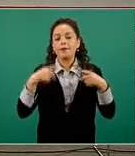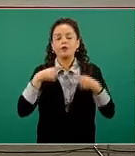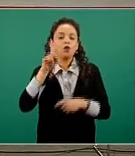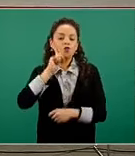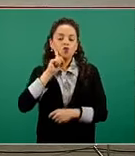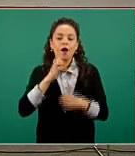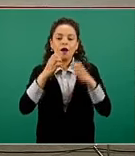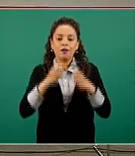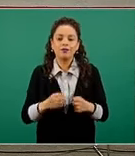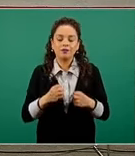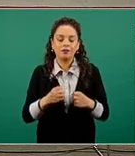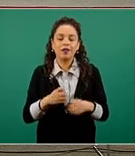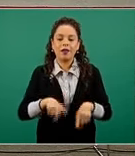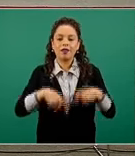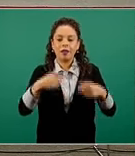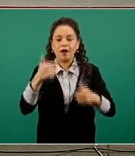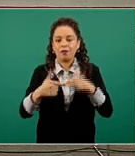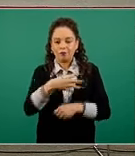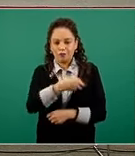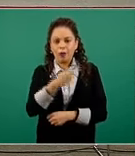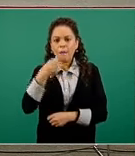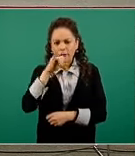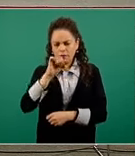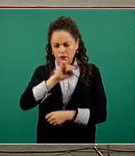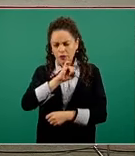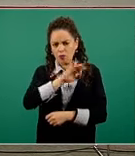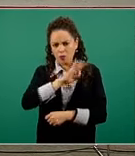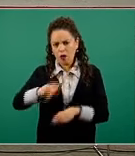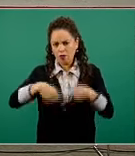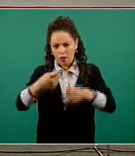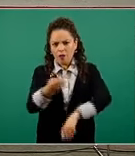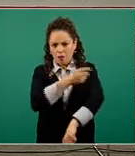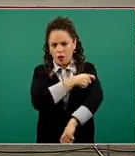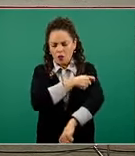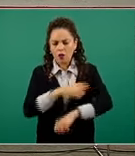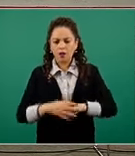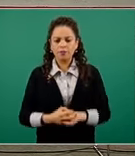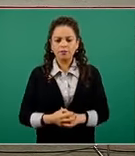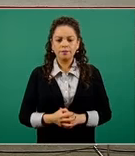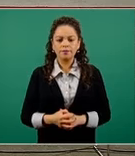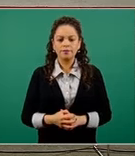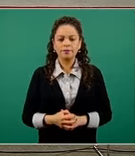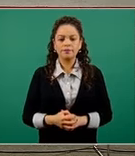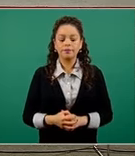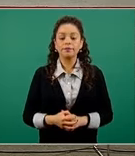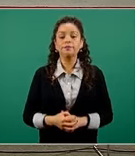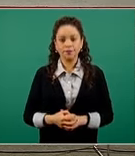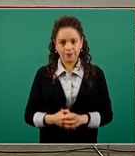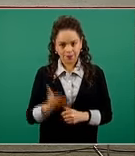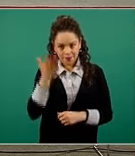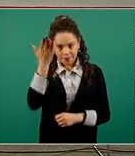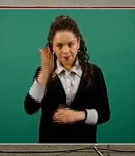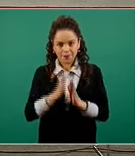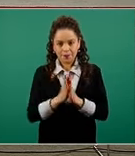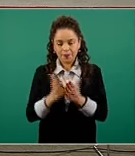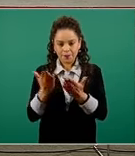sí efectivamente se pueden vacunar. ¿Sí? Muy bien, por favor.